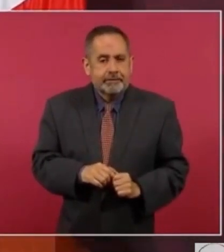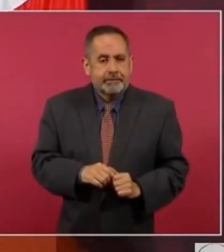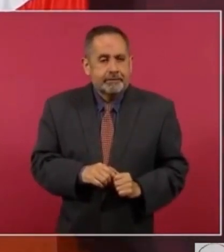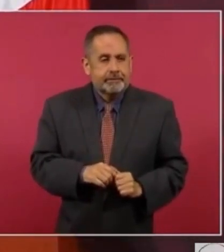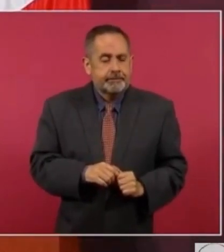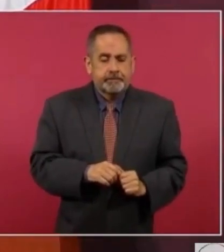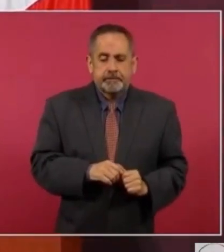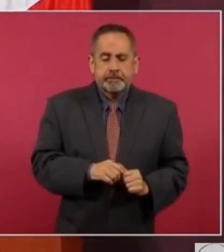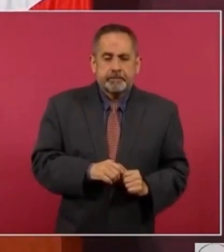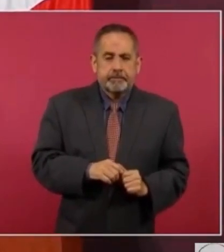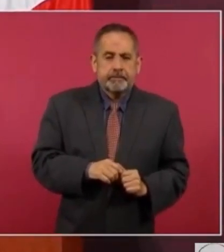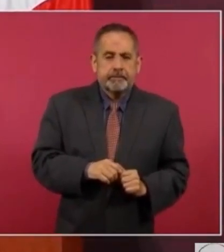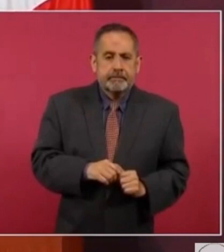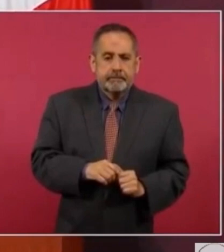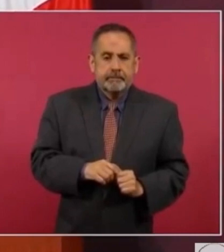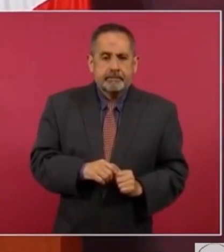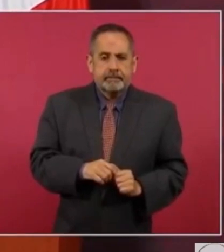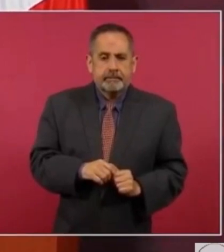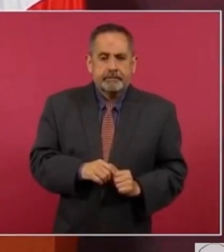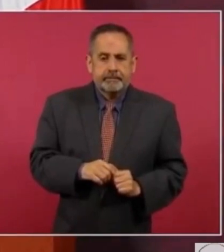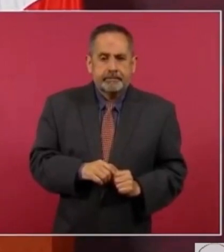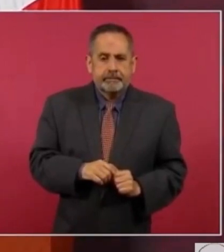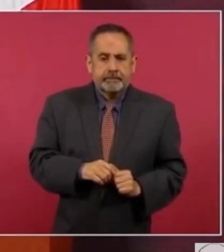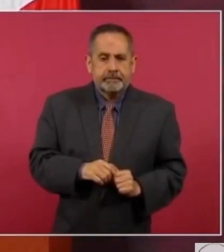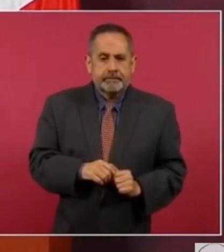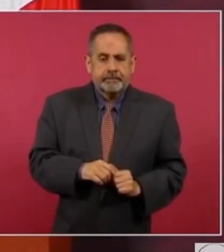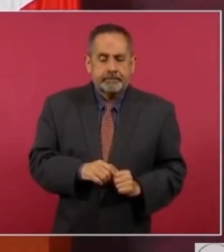asesinan a